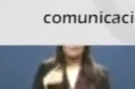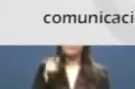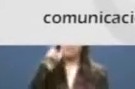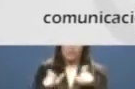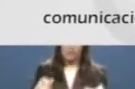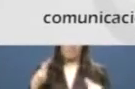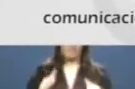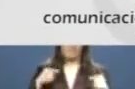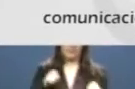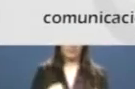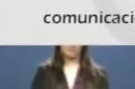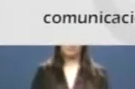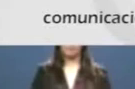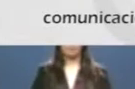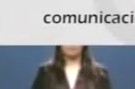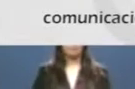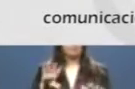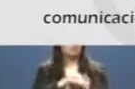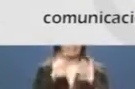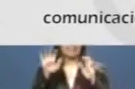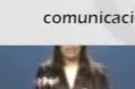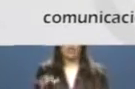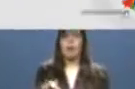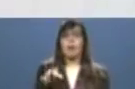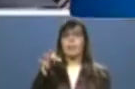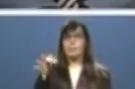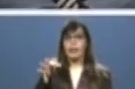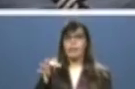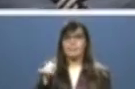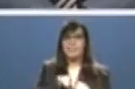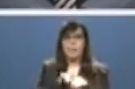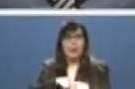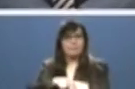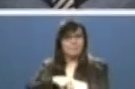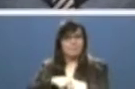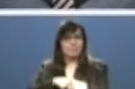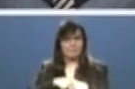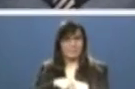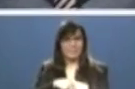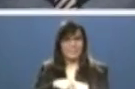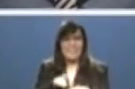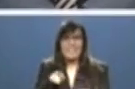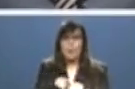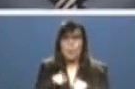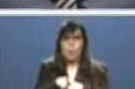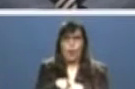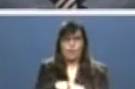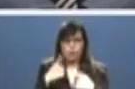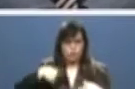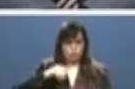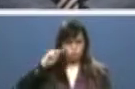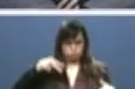gentes. Pero Castilla y León es, además, una manera de ser. Es un modo de entender nuestra